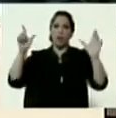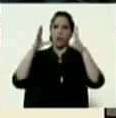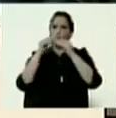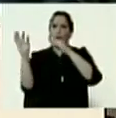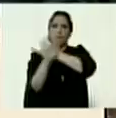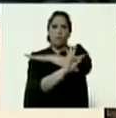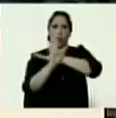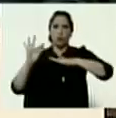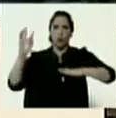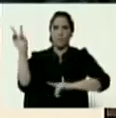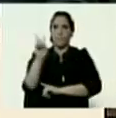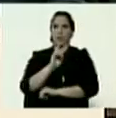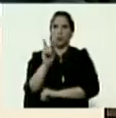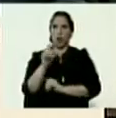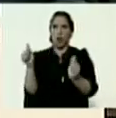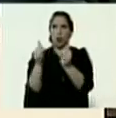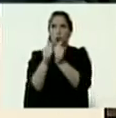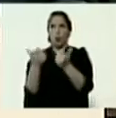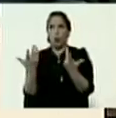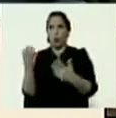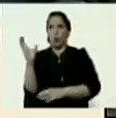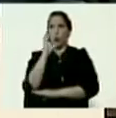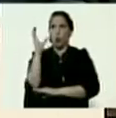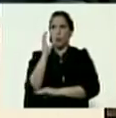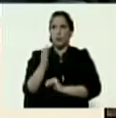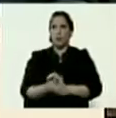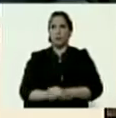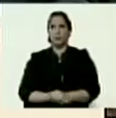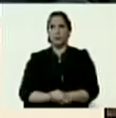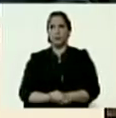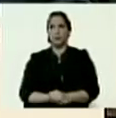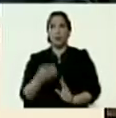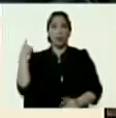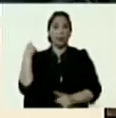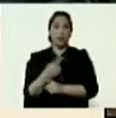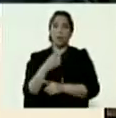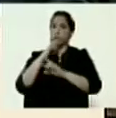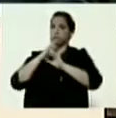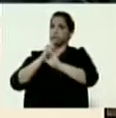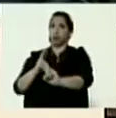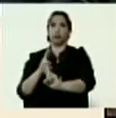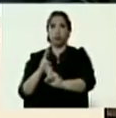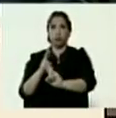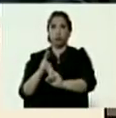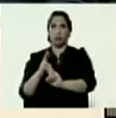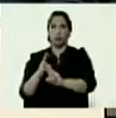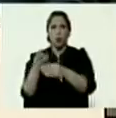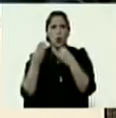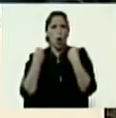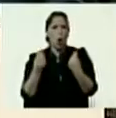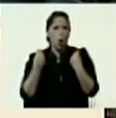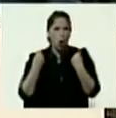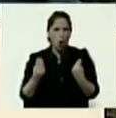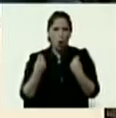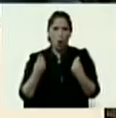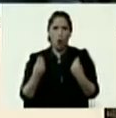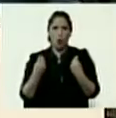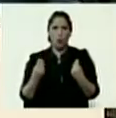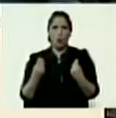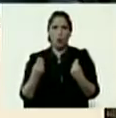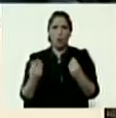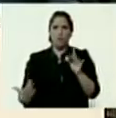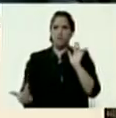frontera de Venezuela con Colombia. Tienen que responder cómo es posible que